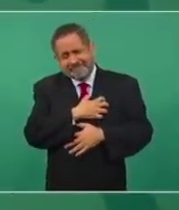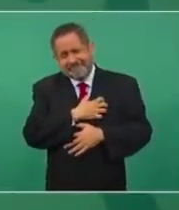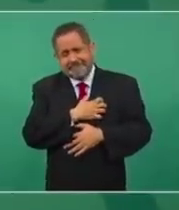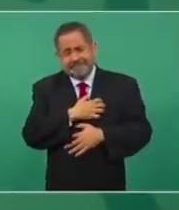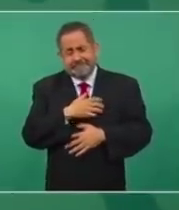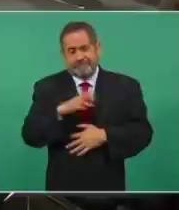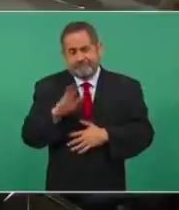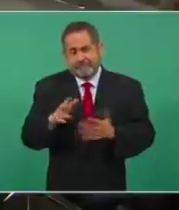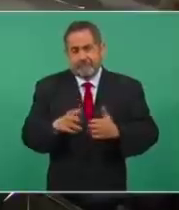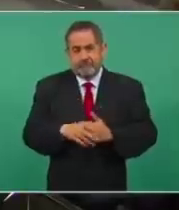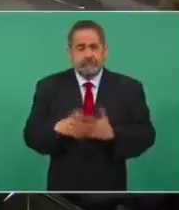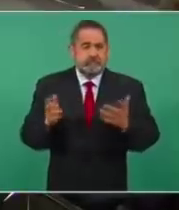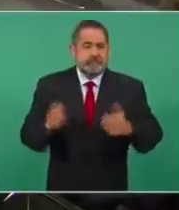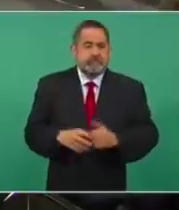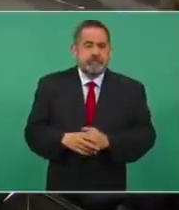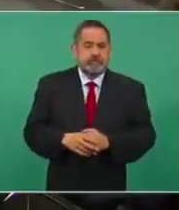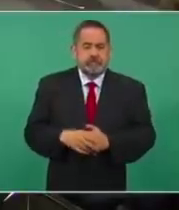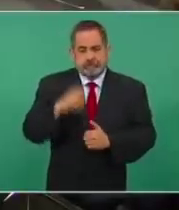Nada, miren.